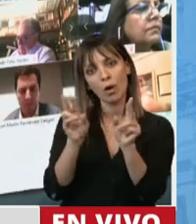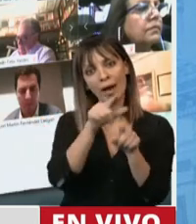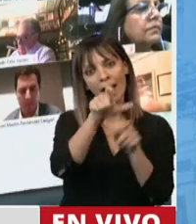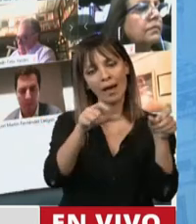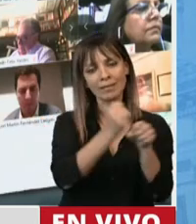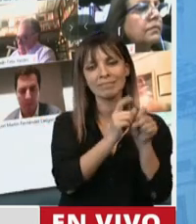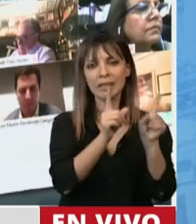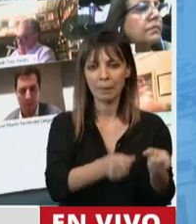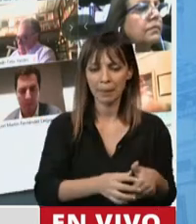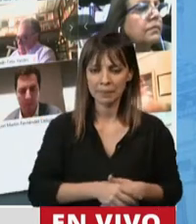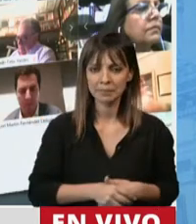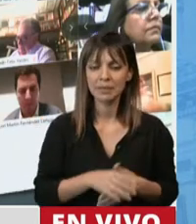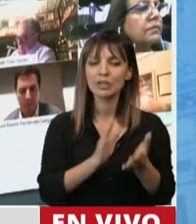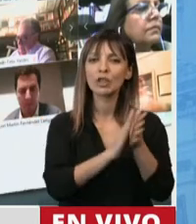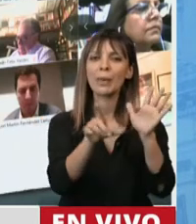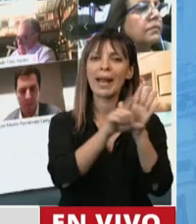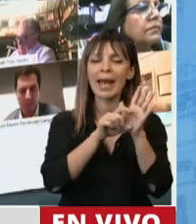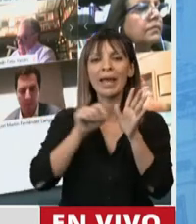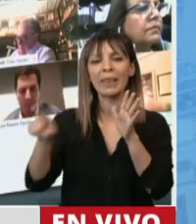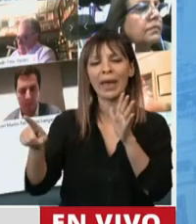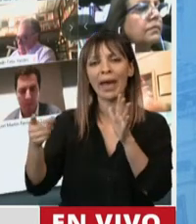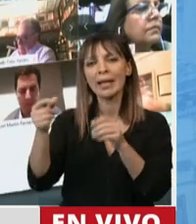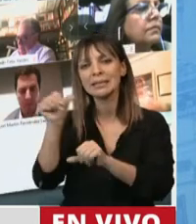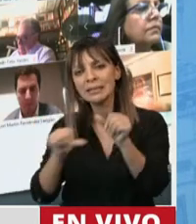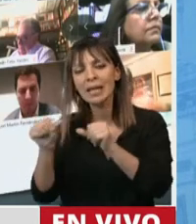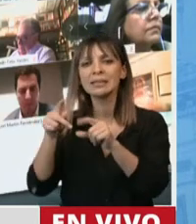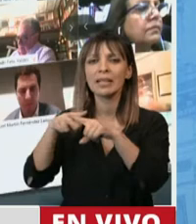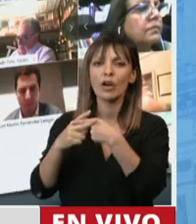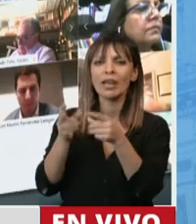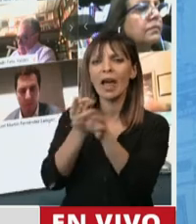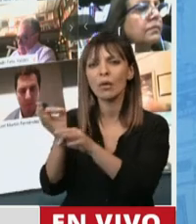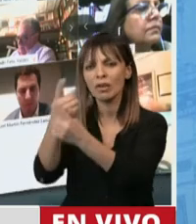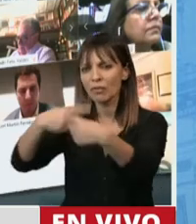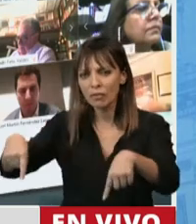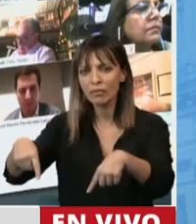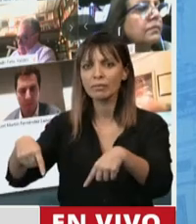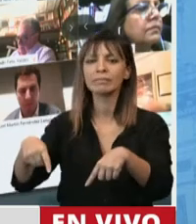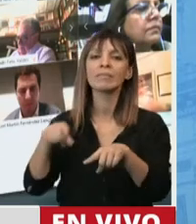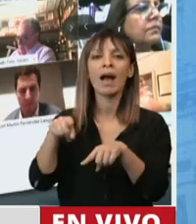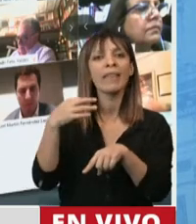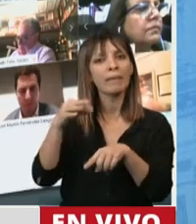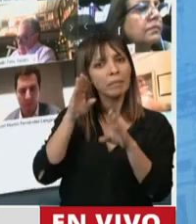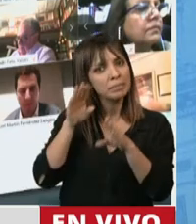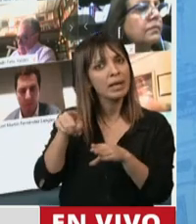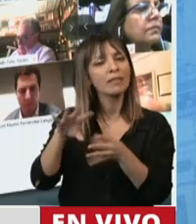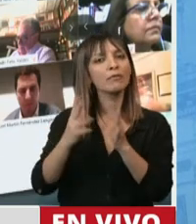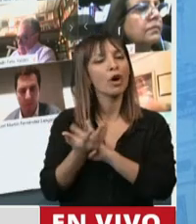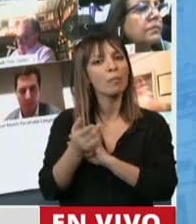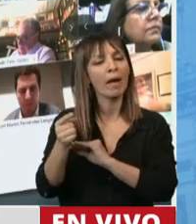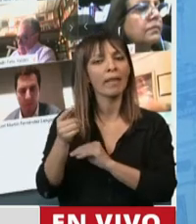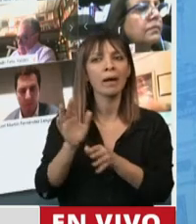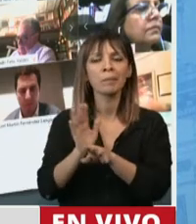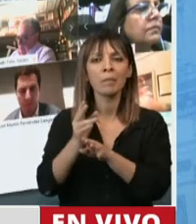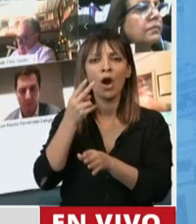de la nueva ley de economía del conocimiento, no debe perderse de vista que se trata de un régimen de